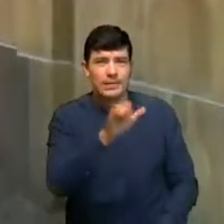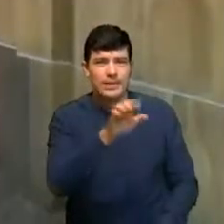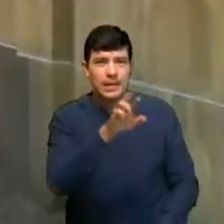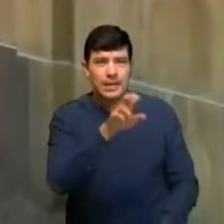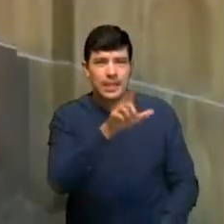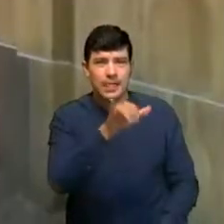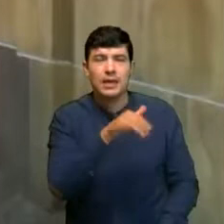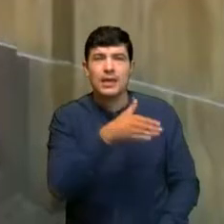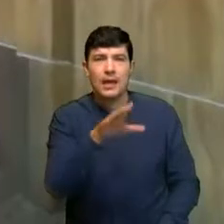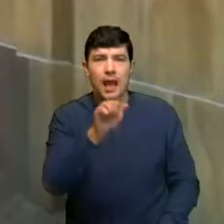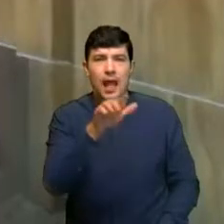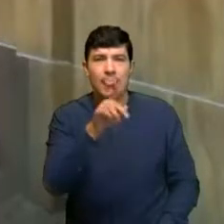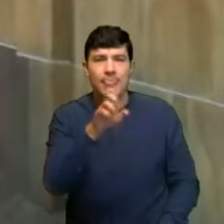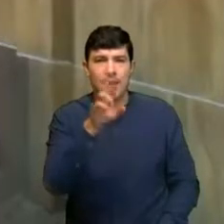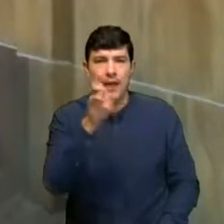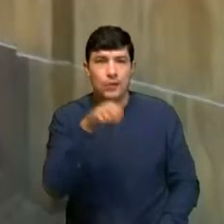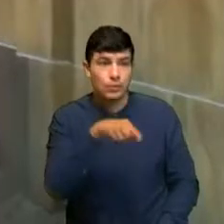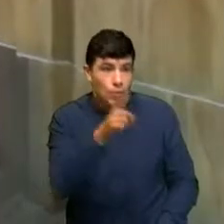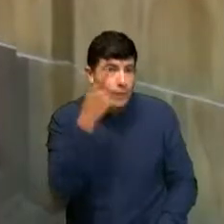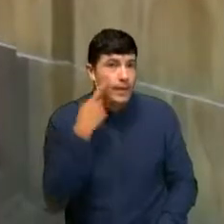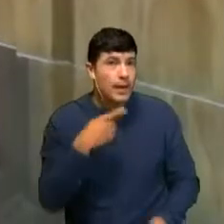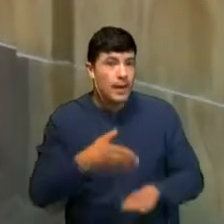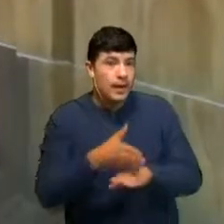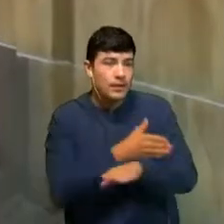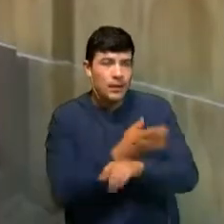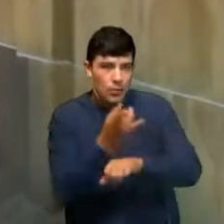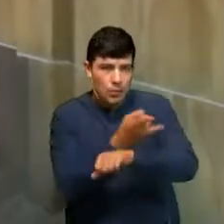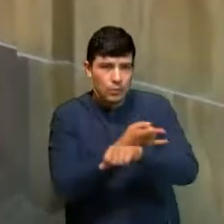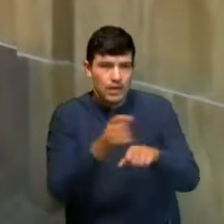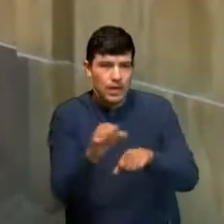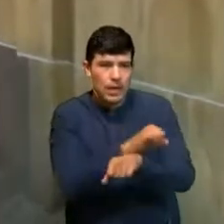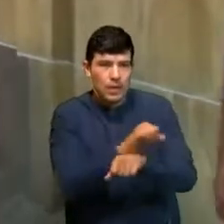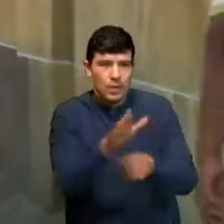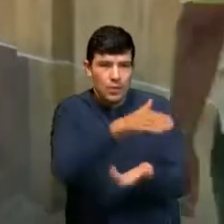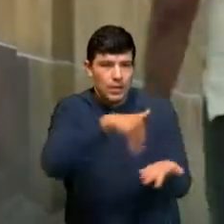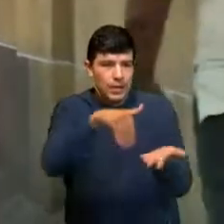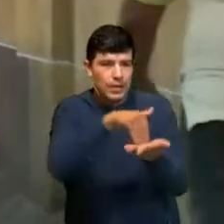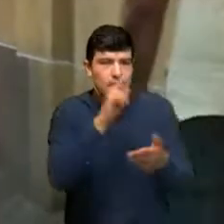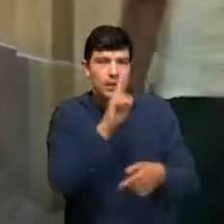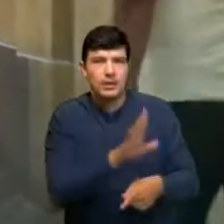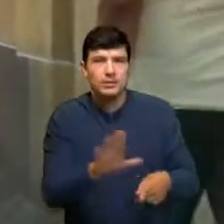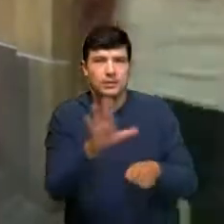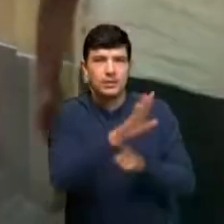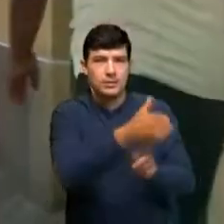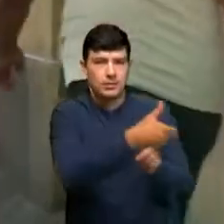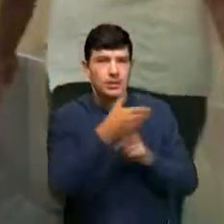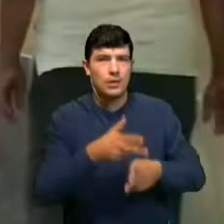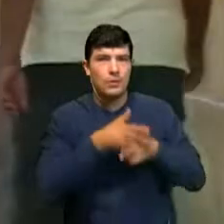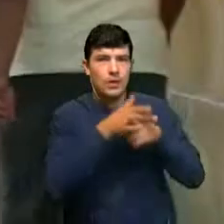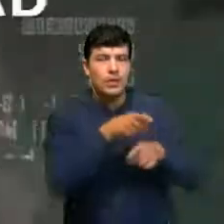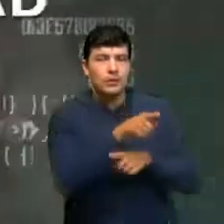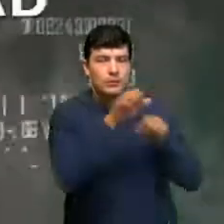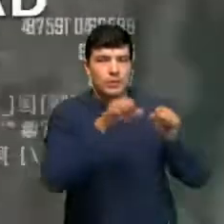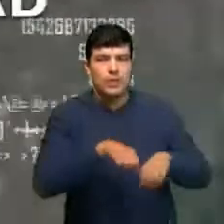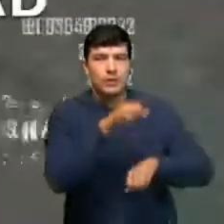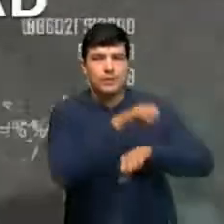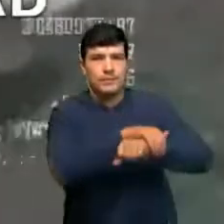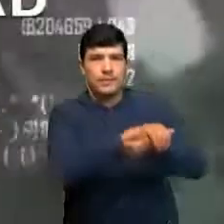este año. Ese día fue utilizada una camioneta de la Unidad Nacional de Protección para cometer este delito.